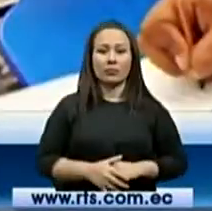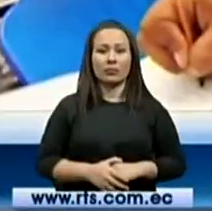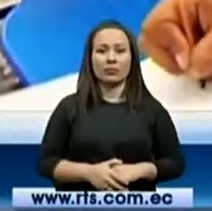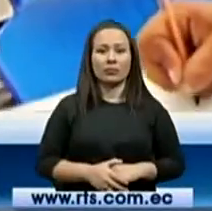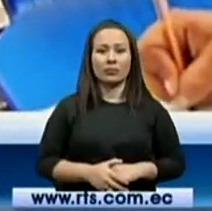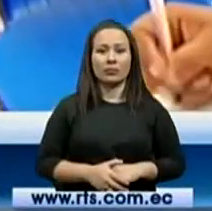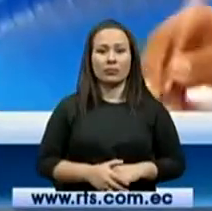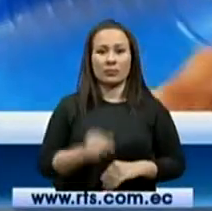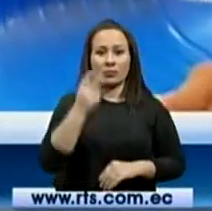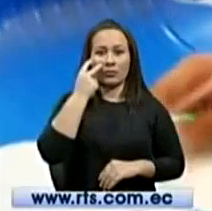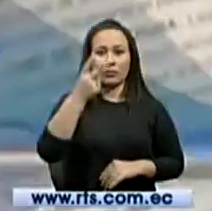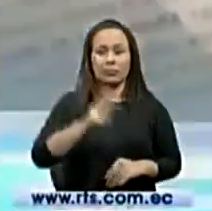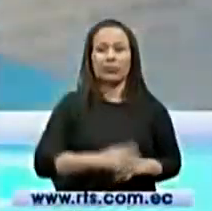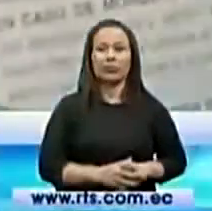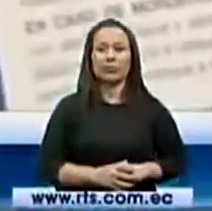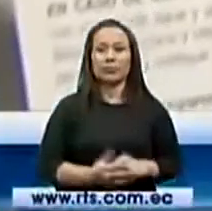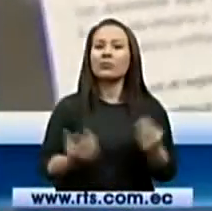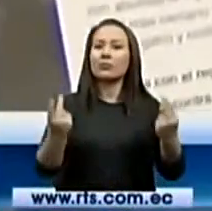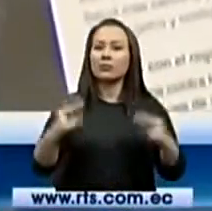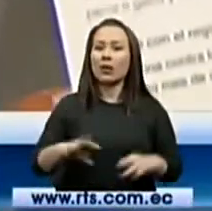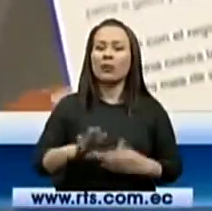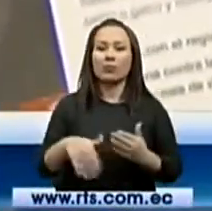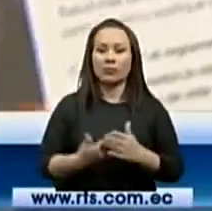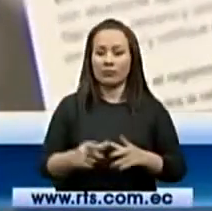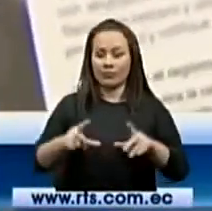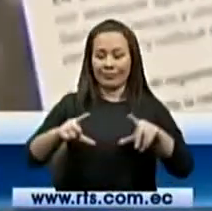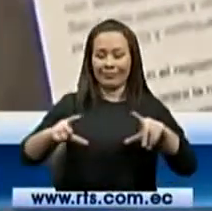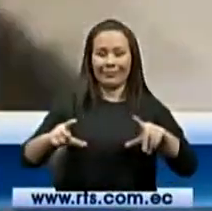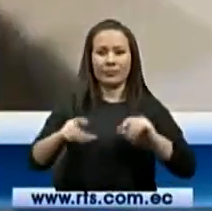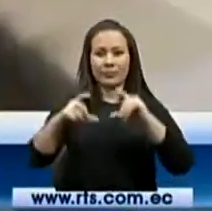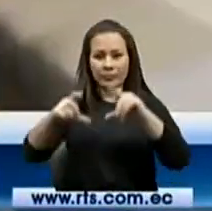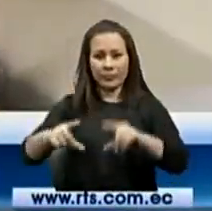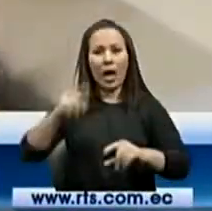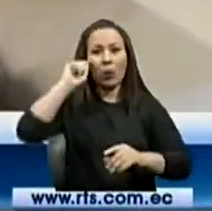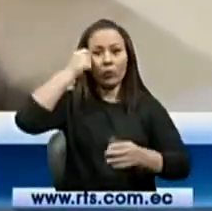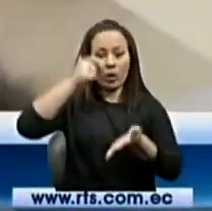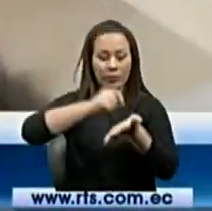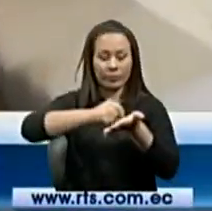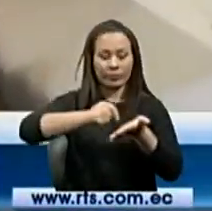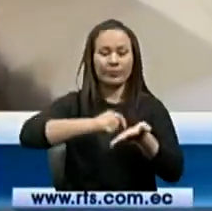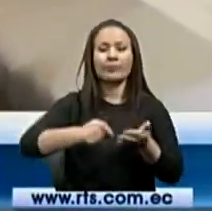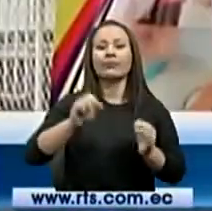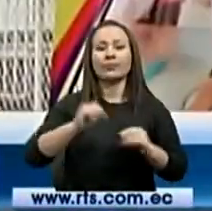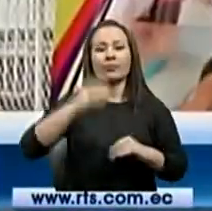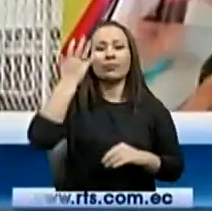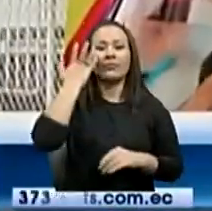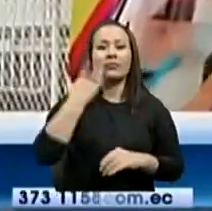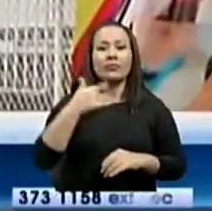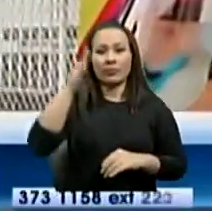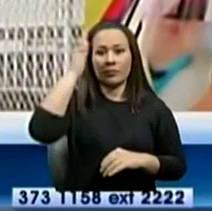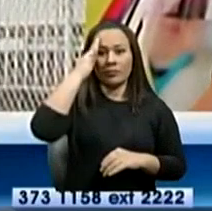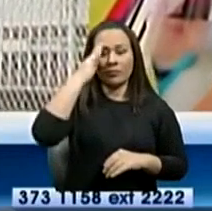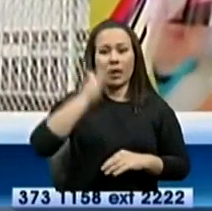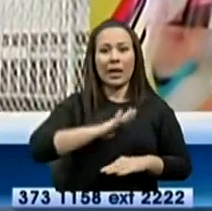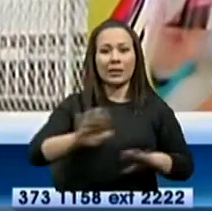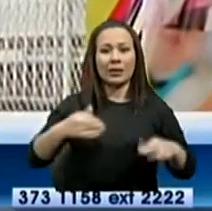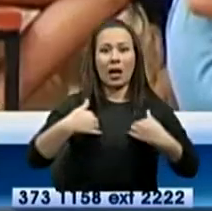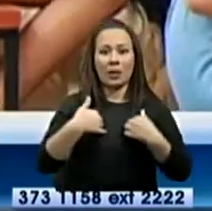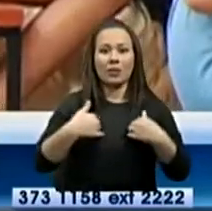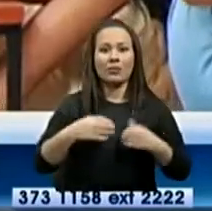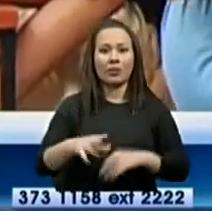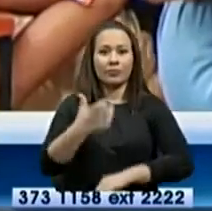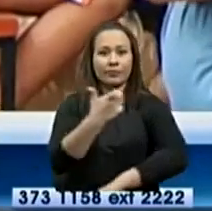Se les entrega el carnet, que es igual como se le entrega a los niños, para que tenga el carnet de vacunación y se pueda saber que ya su mascota ha sido